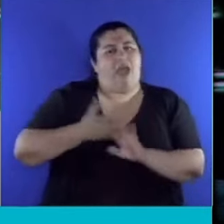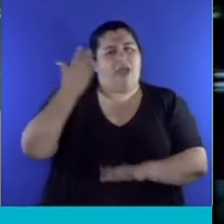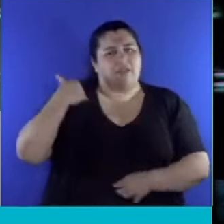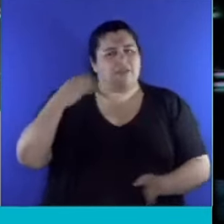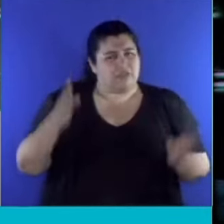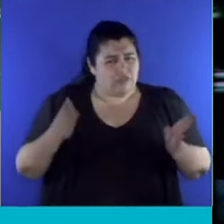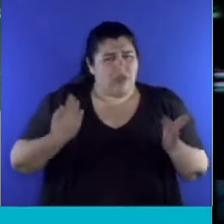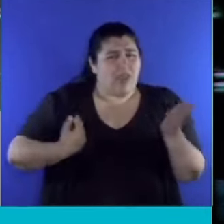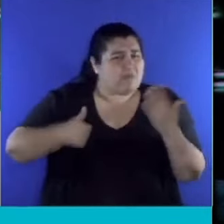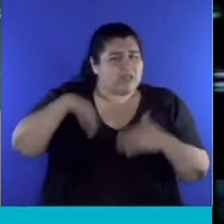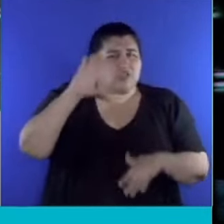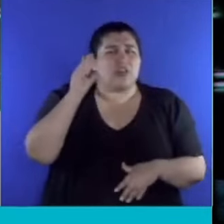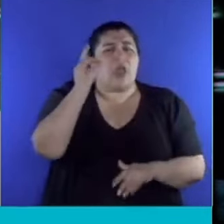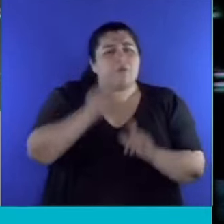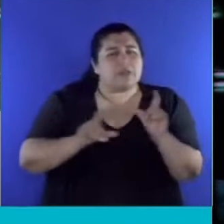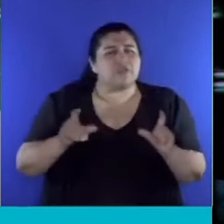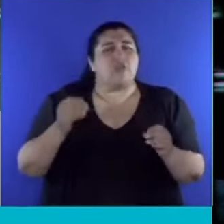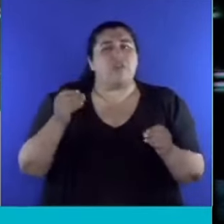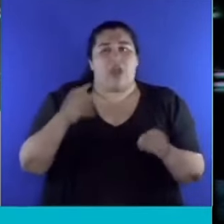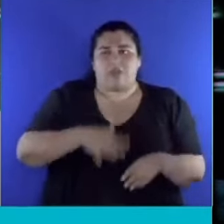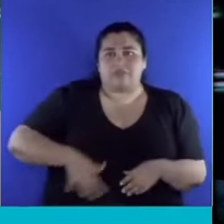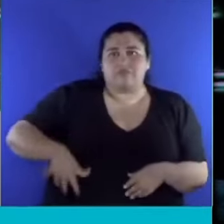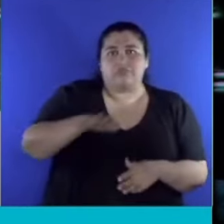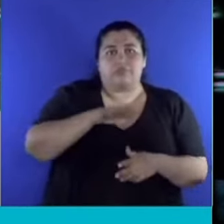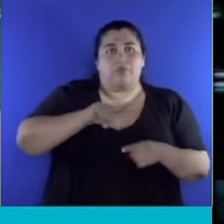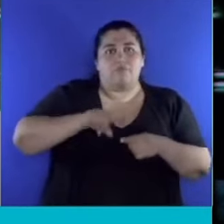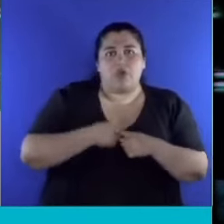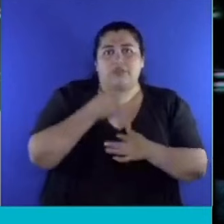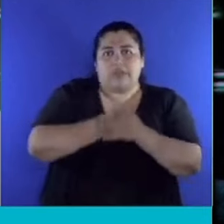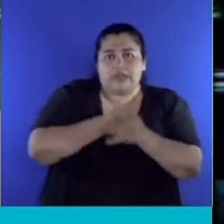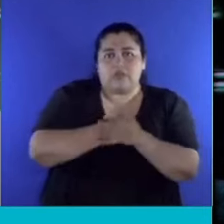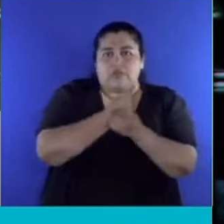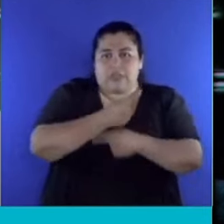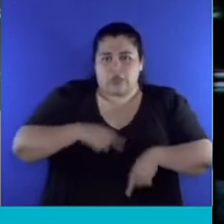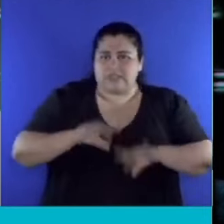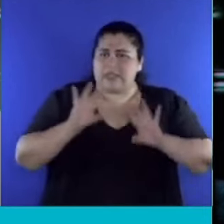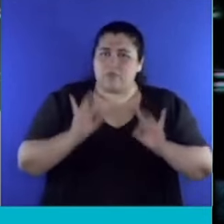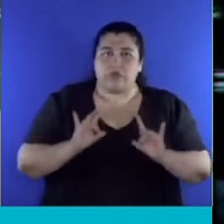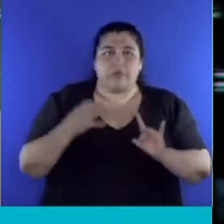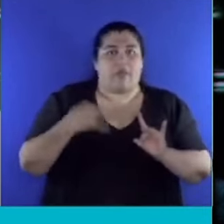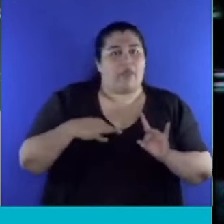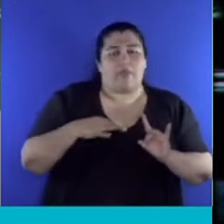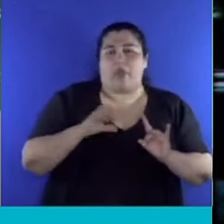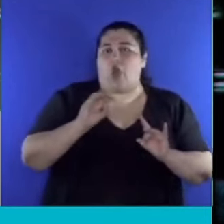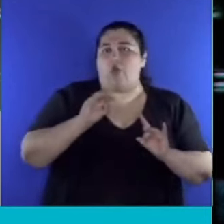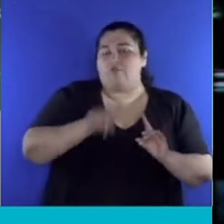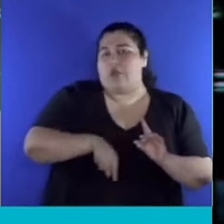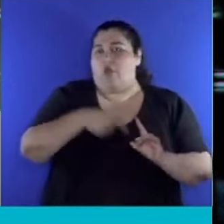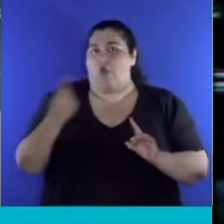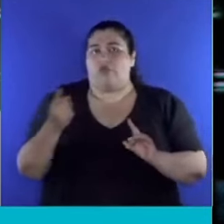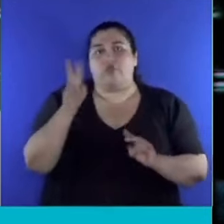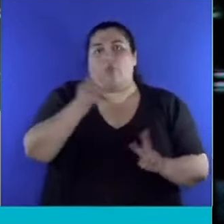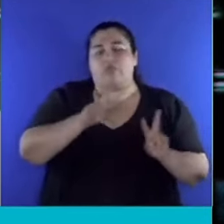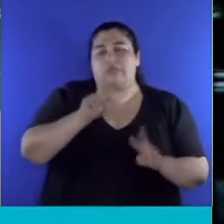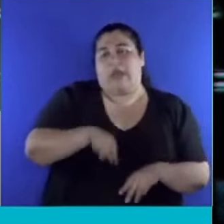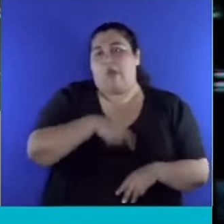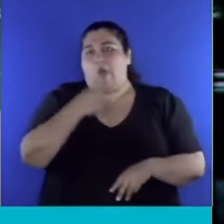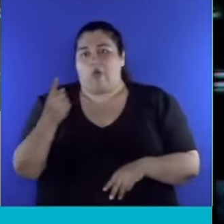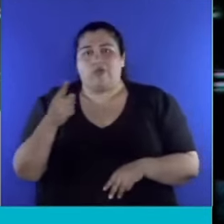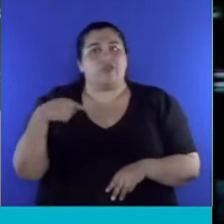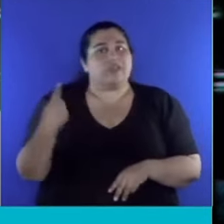la enorme mayoría de la militancia Popular tenía que tener esos nombres esos seudónimos y vivir en